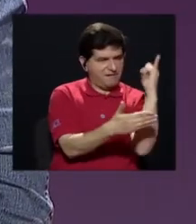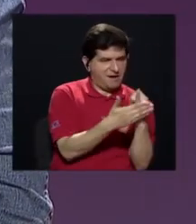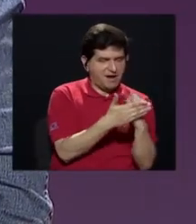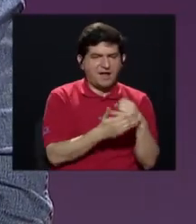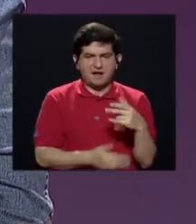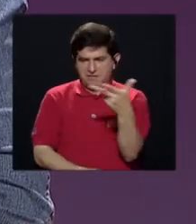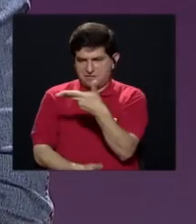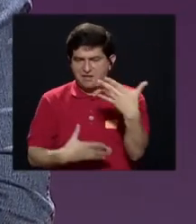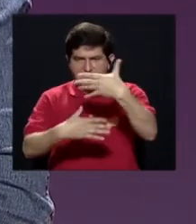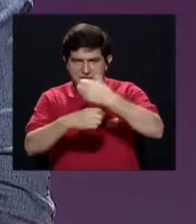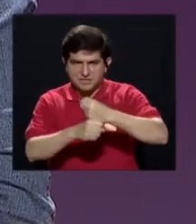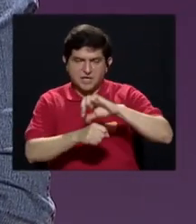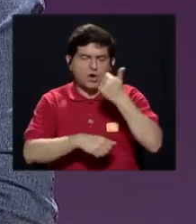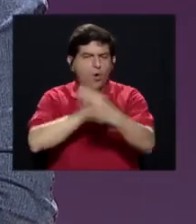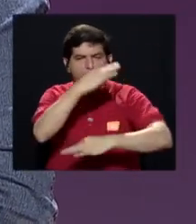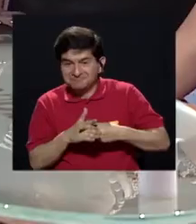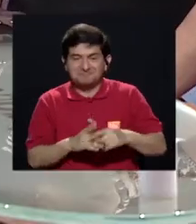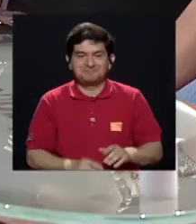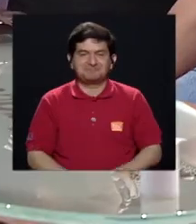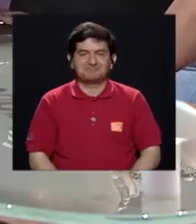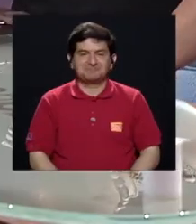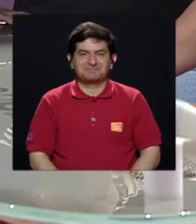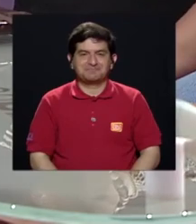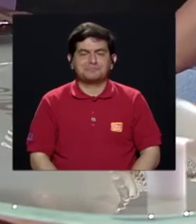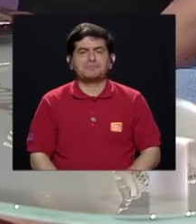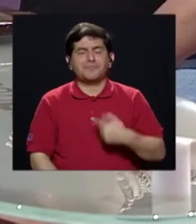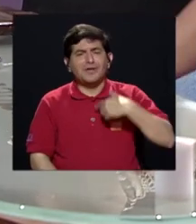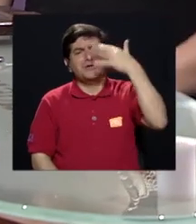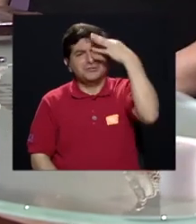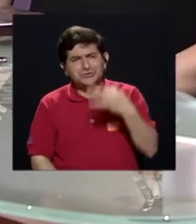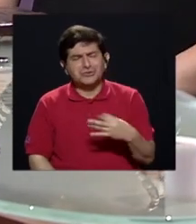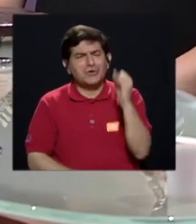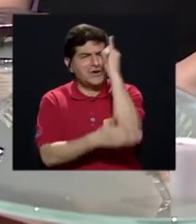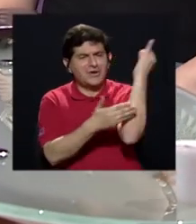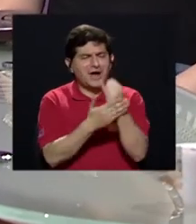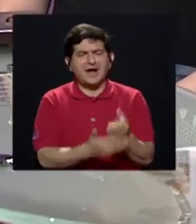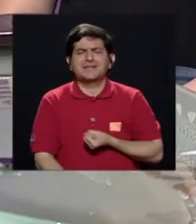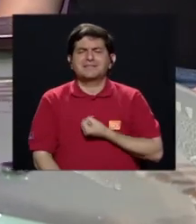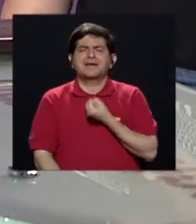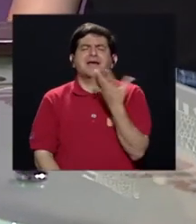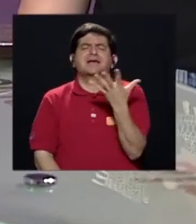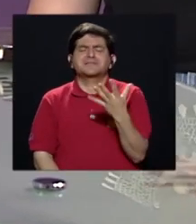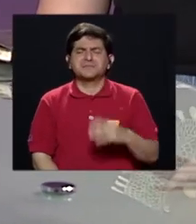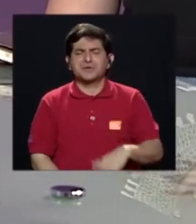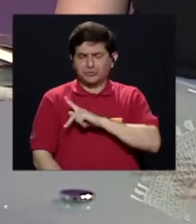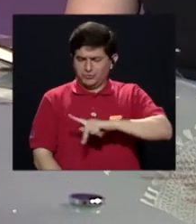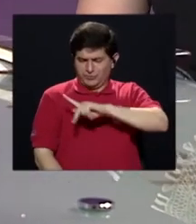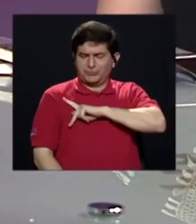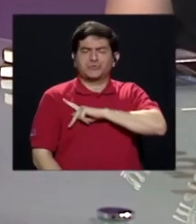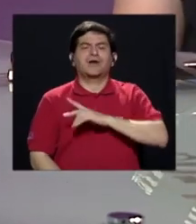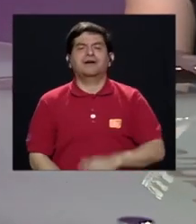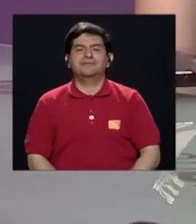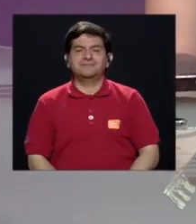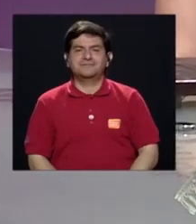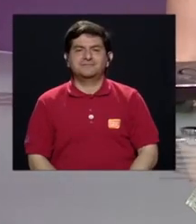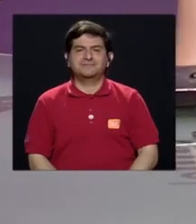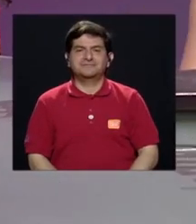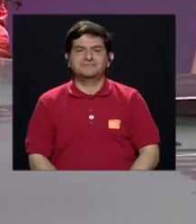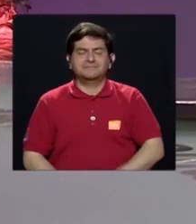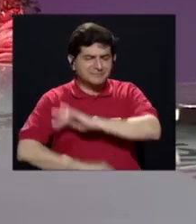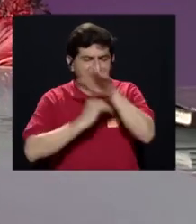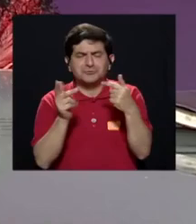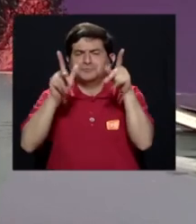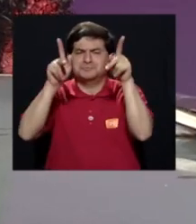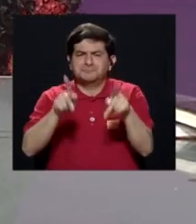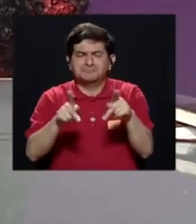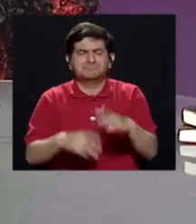ustedes realizan y otros tipos de arte? Bueno, yo creo que el arte es una manifestación muy personal, entonces todo el